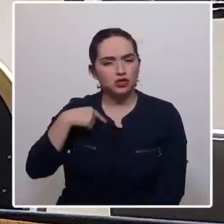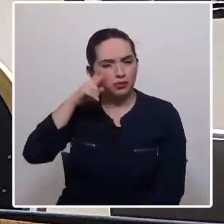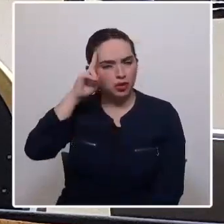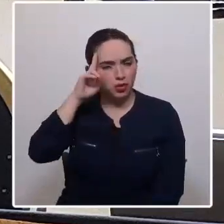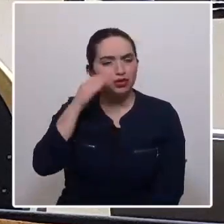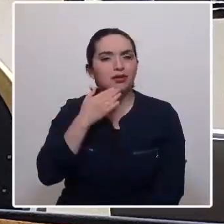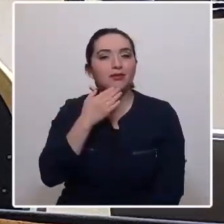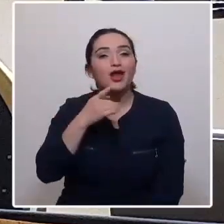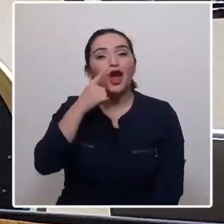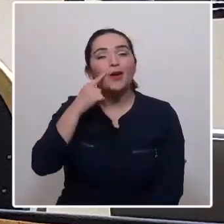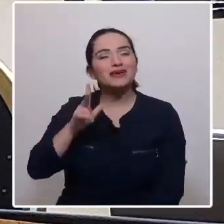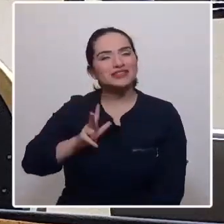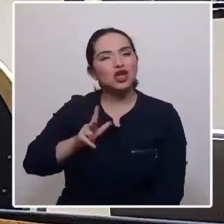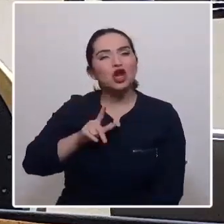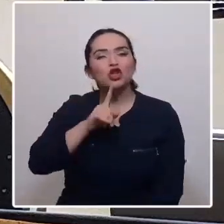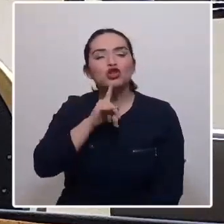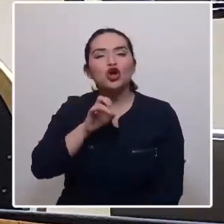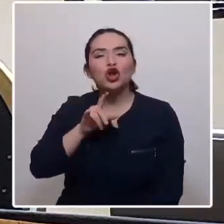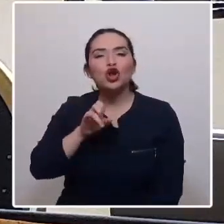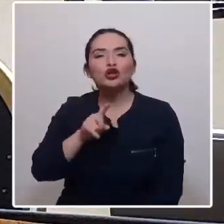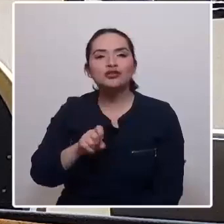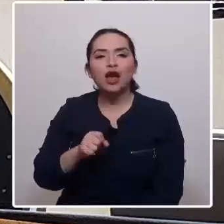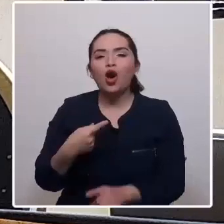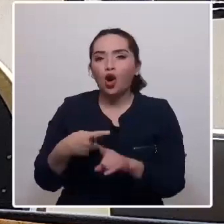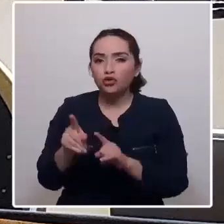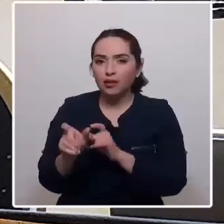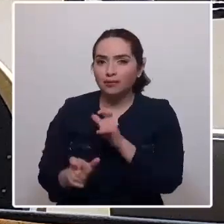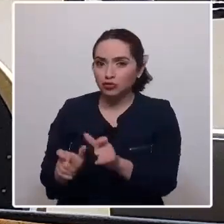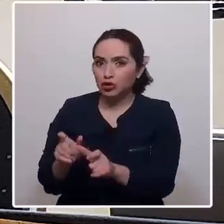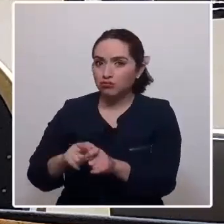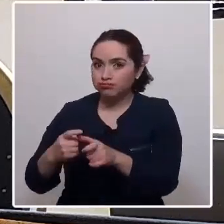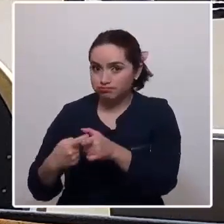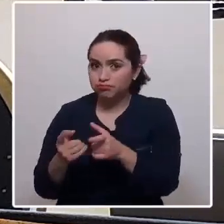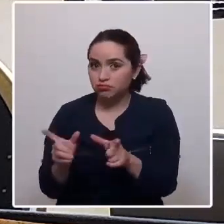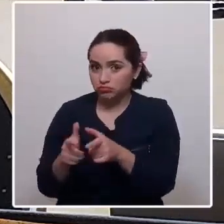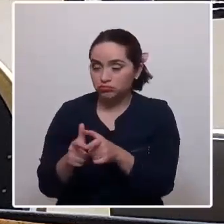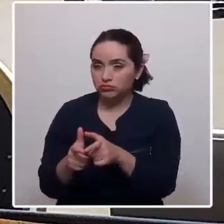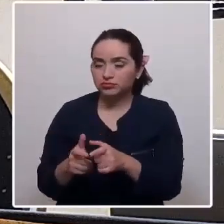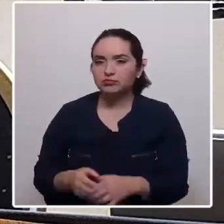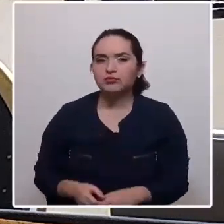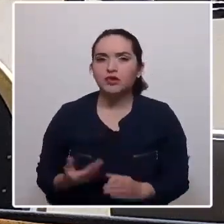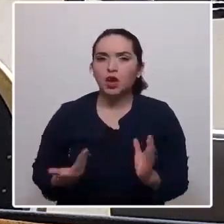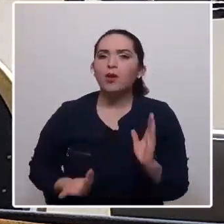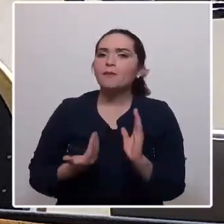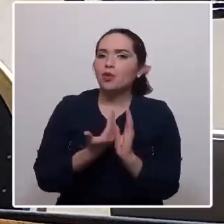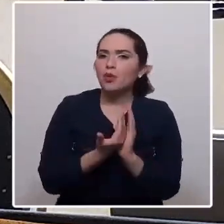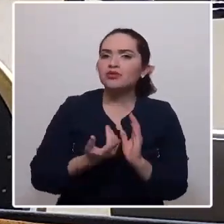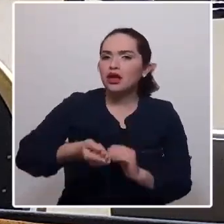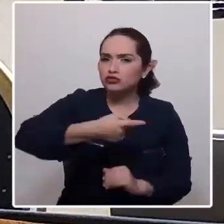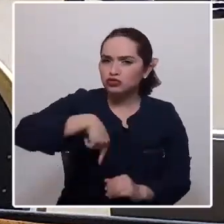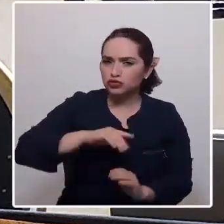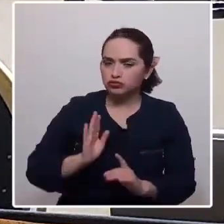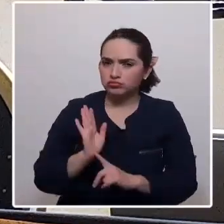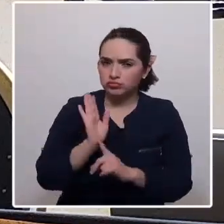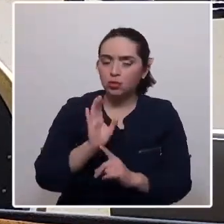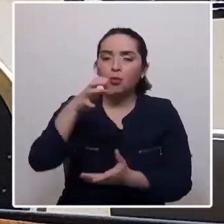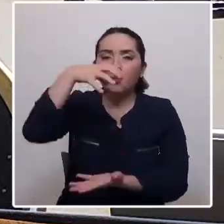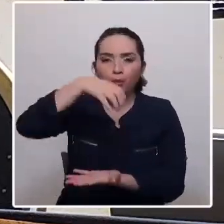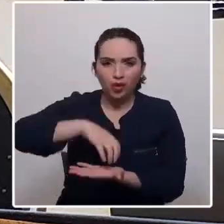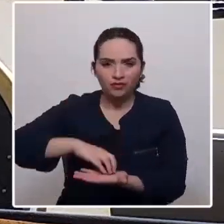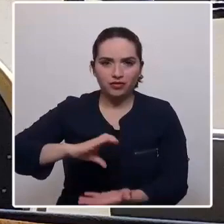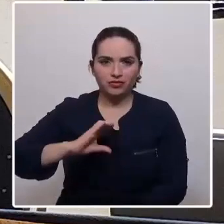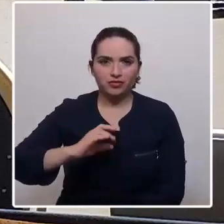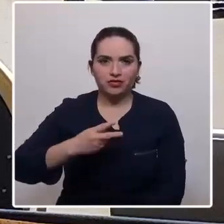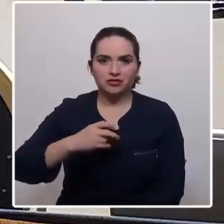Tolosa, y otros más, ¿cierto?, que están en esta comisión. Porque la verdad es cierto que la propuesta que nosotros presentamos, el pueblo chango, de